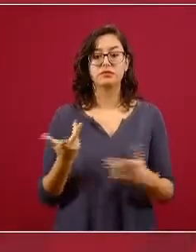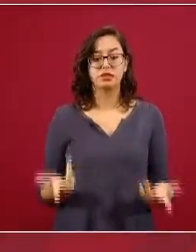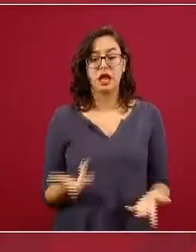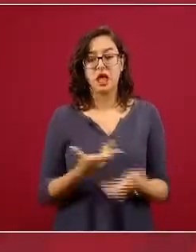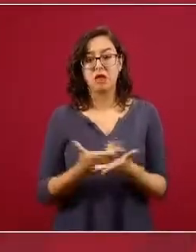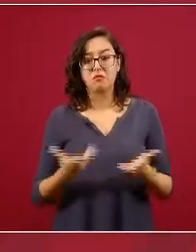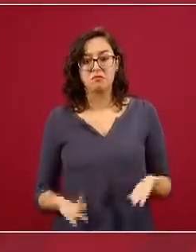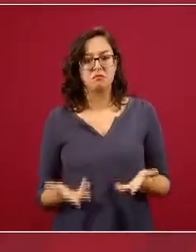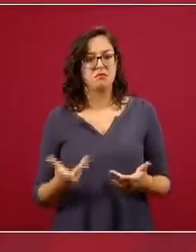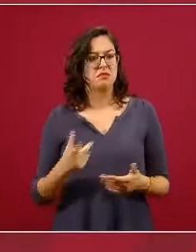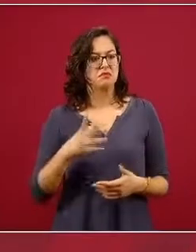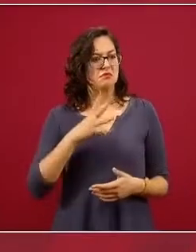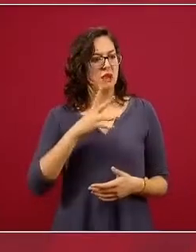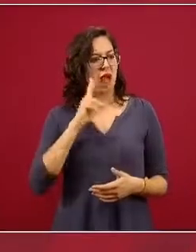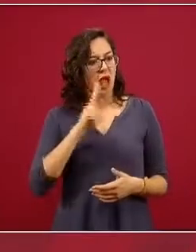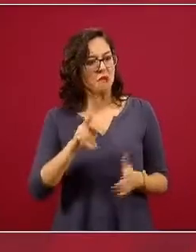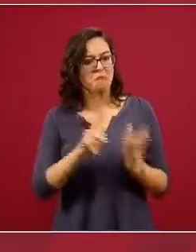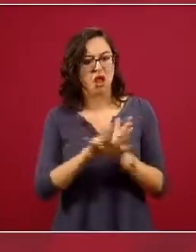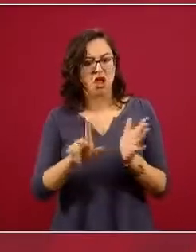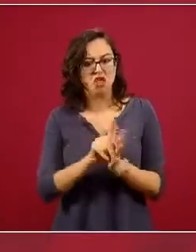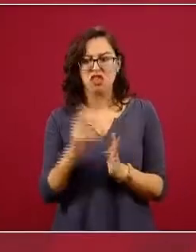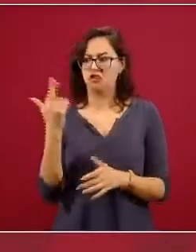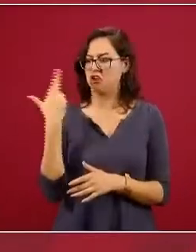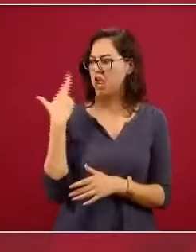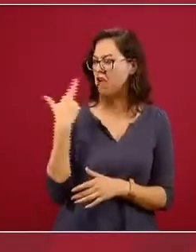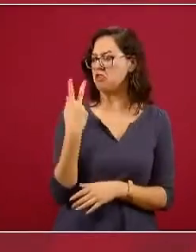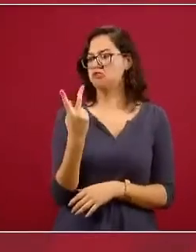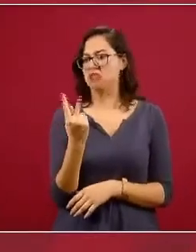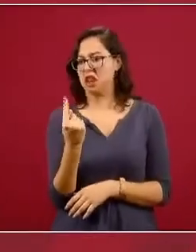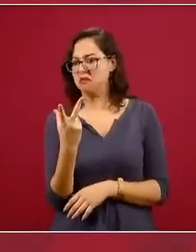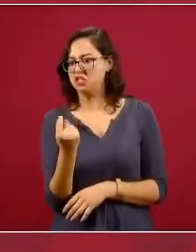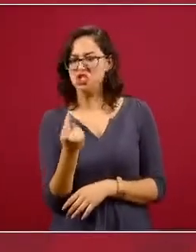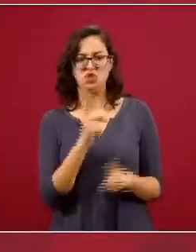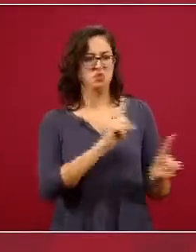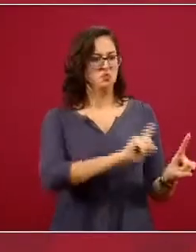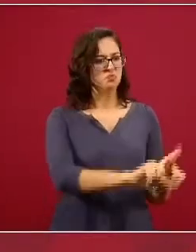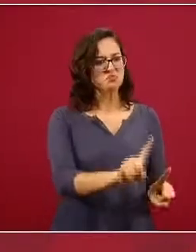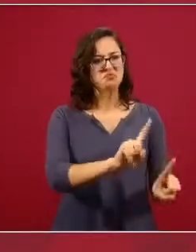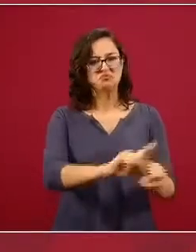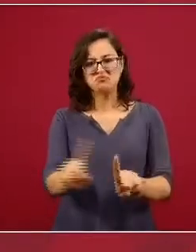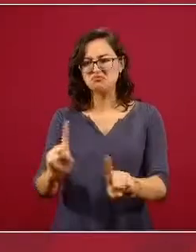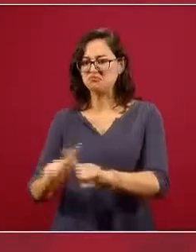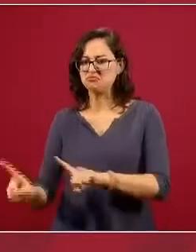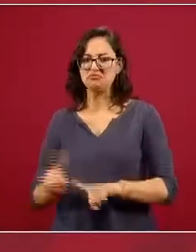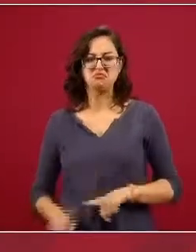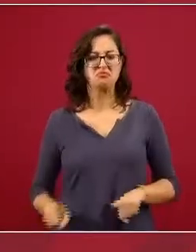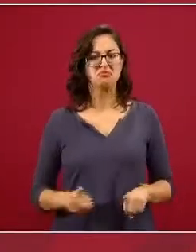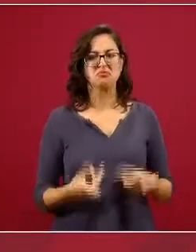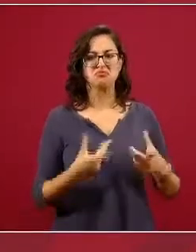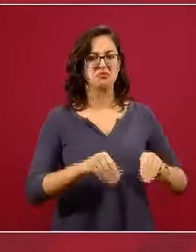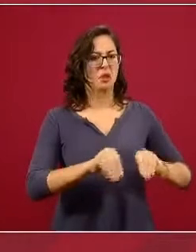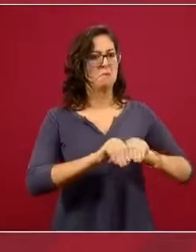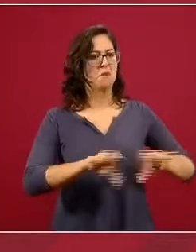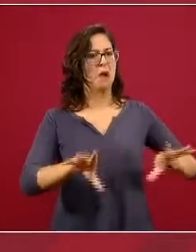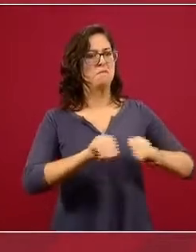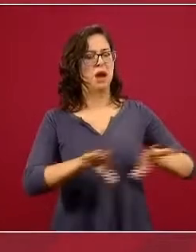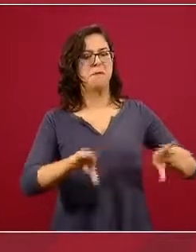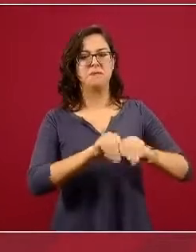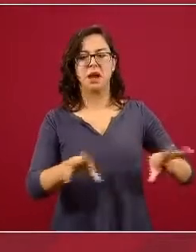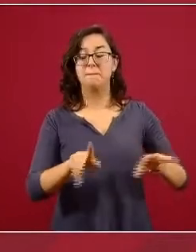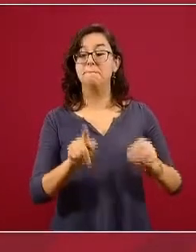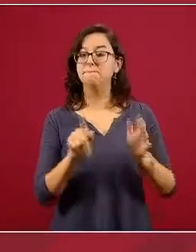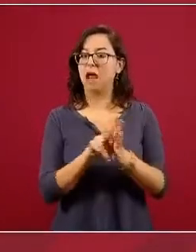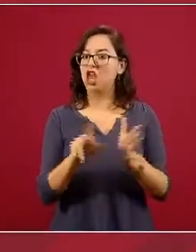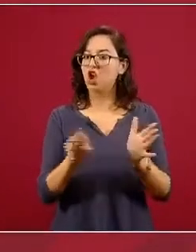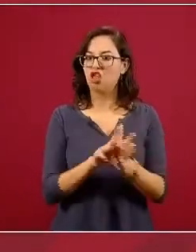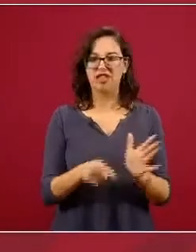comunicadoras, comunicadores en radio, en televisión, en periódicos. Hay periódicos que les ha gustado usar su primera